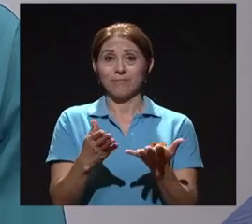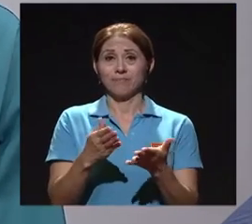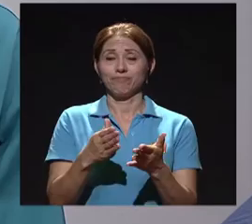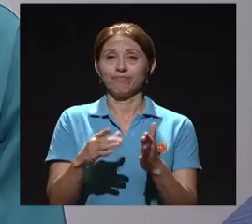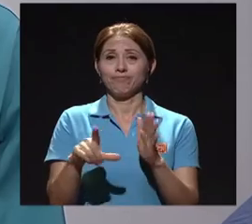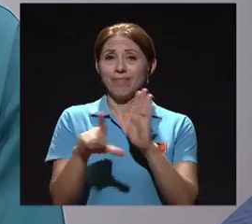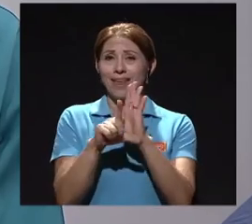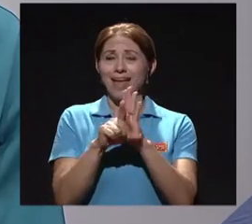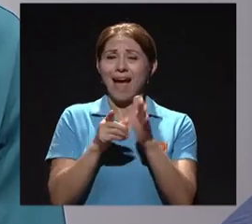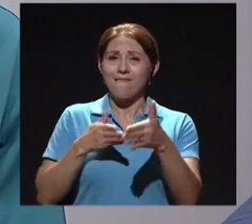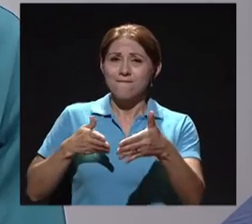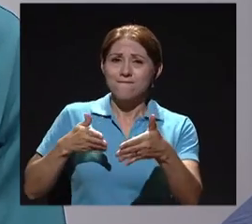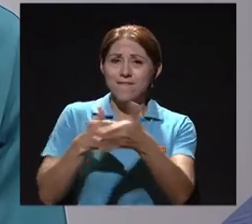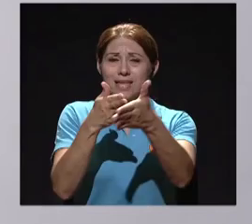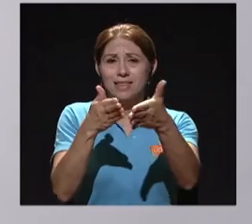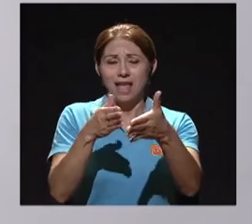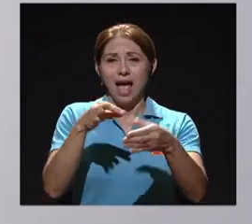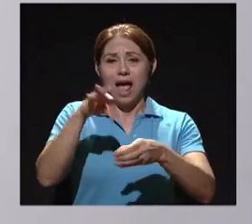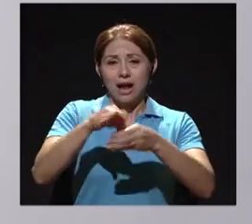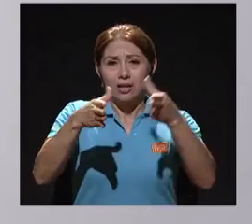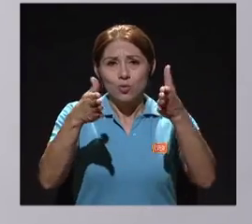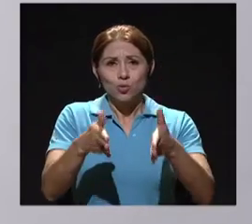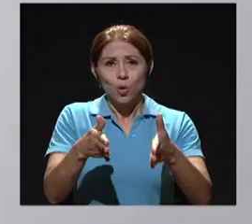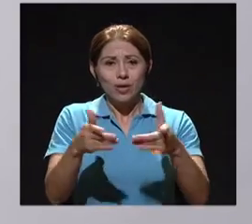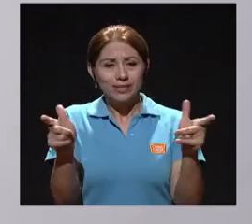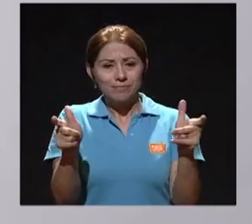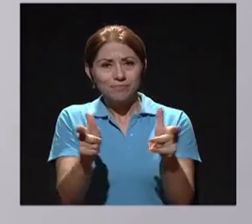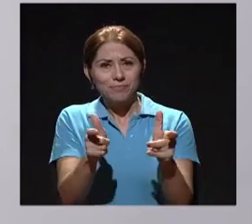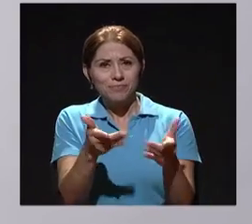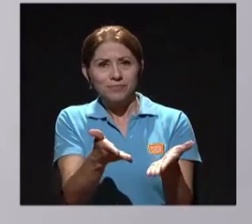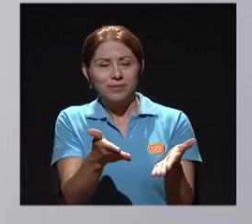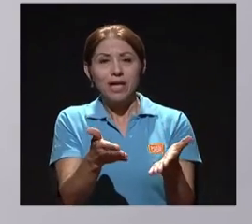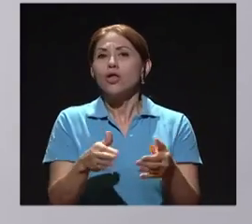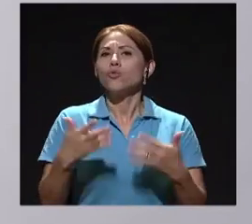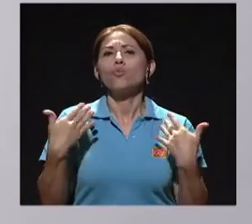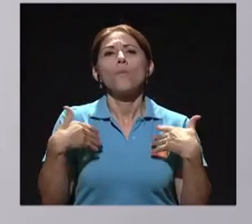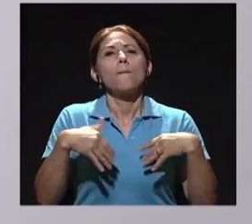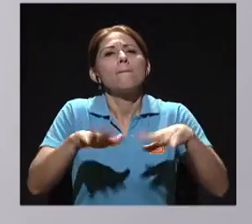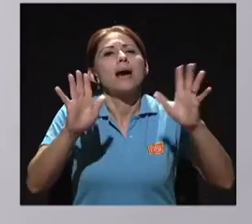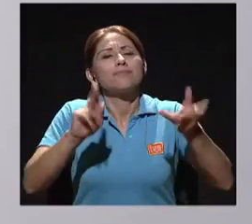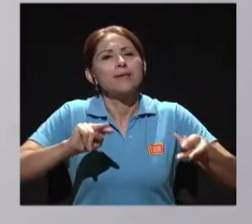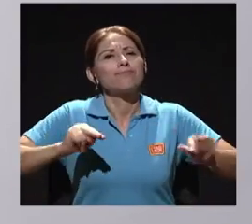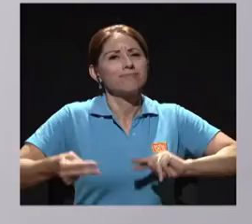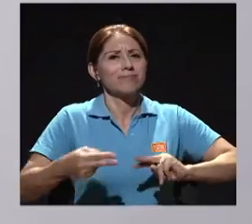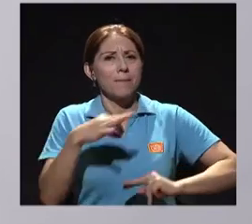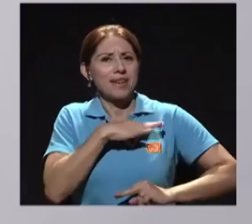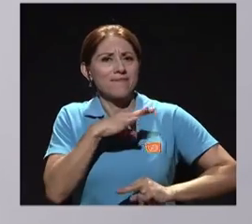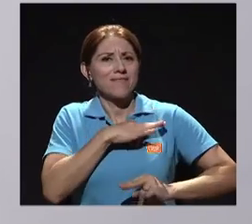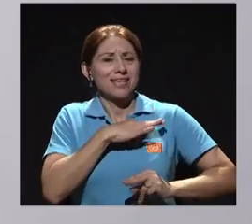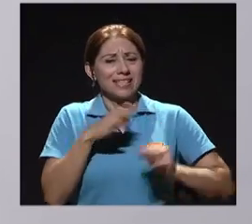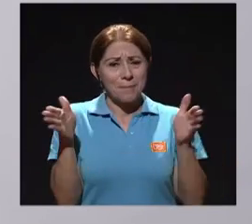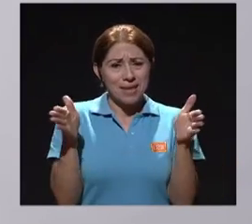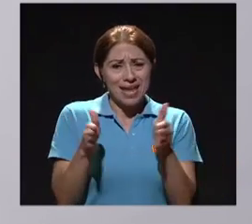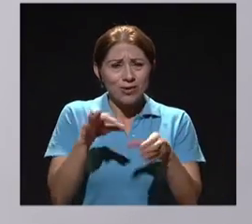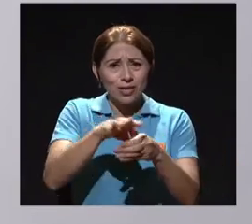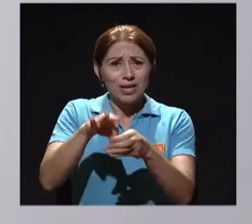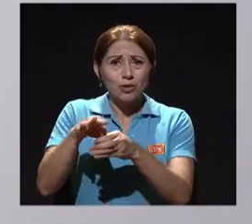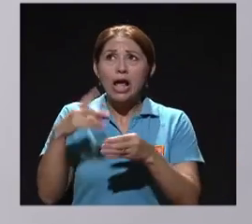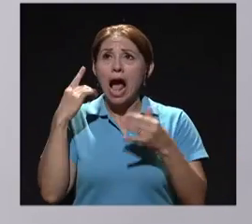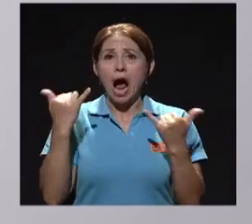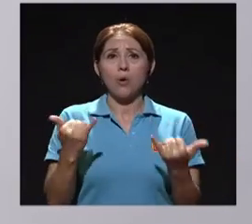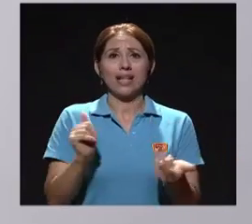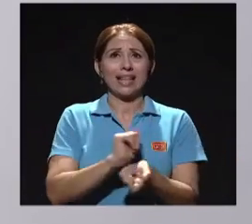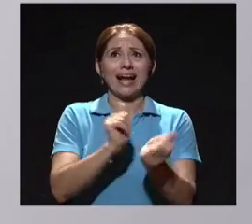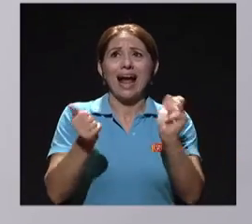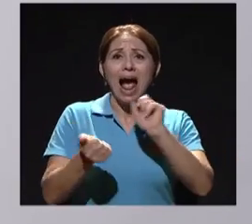es eso cierto emprendido más bien más bien beneficia a los pequeños agricultores porque como está ahorita el problema del